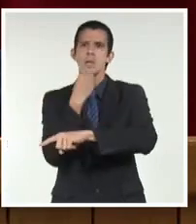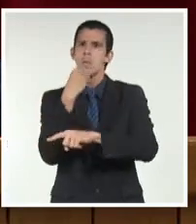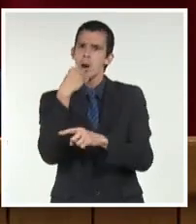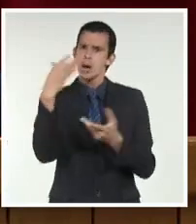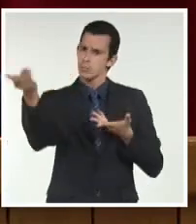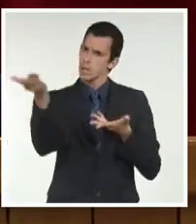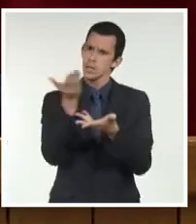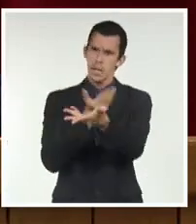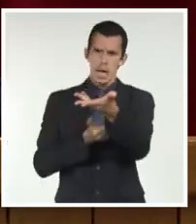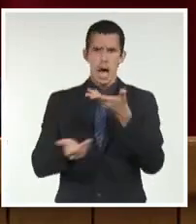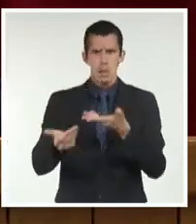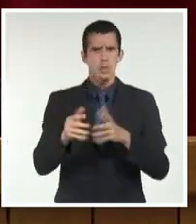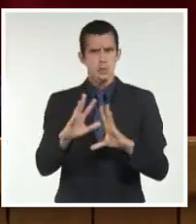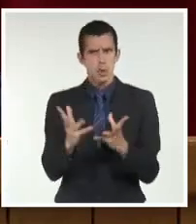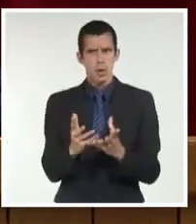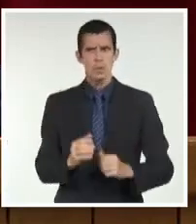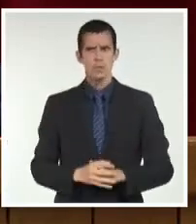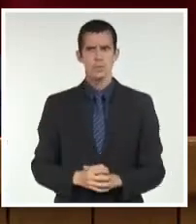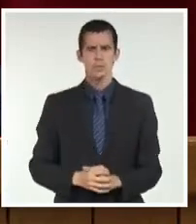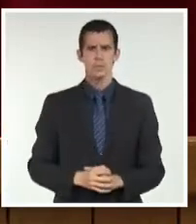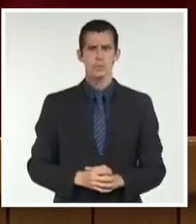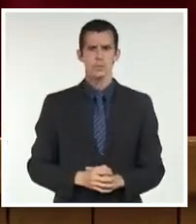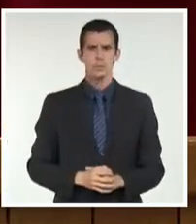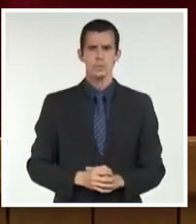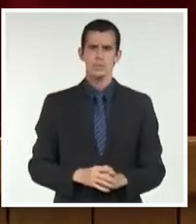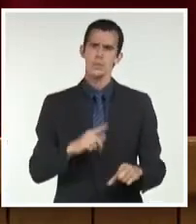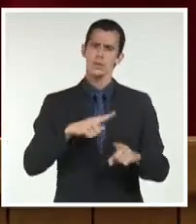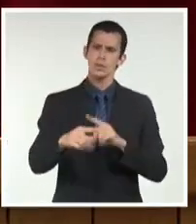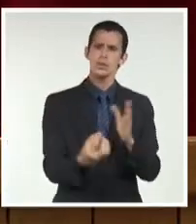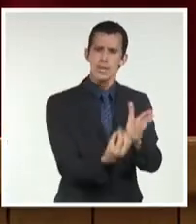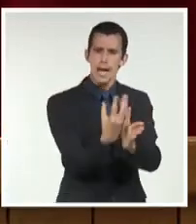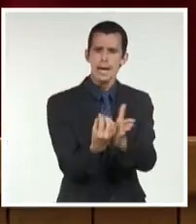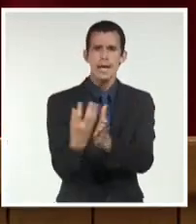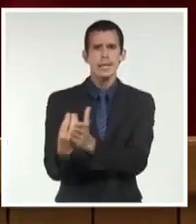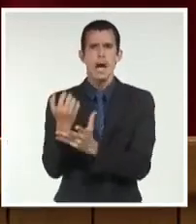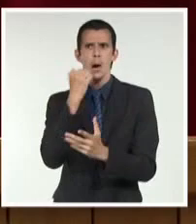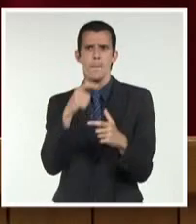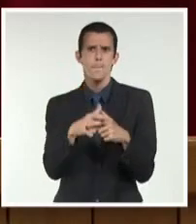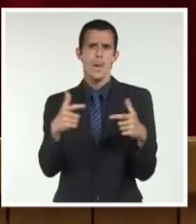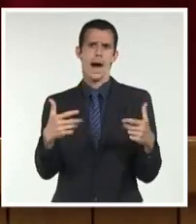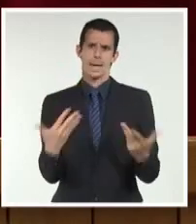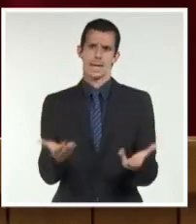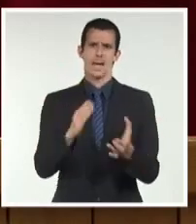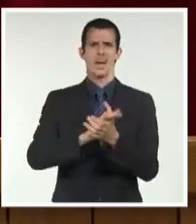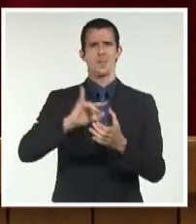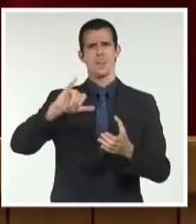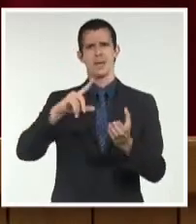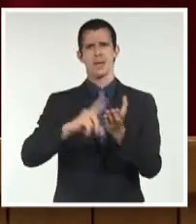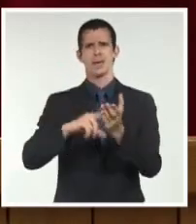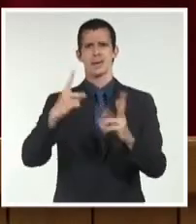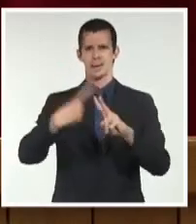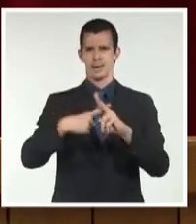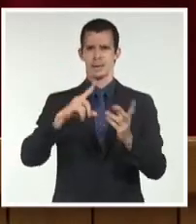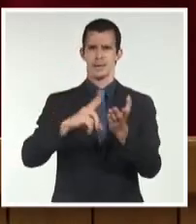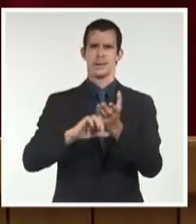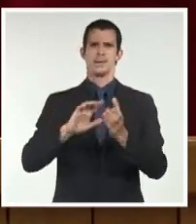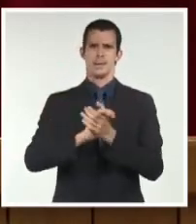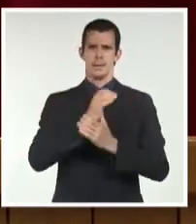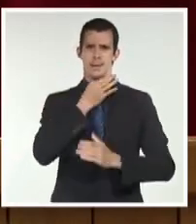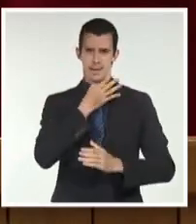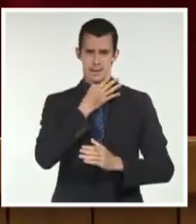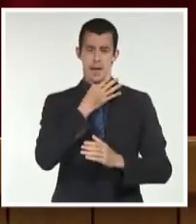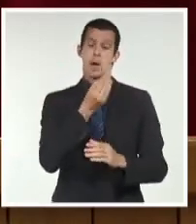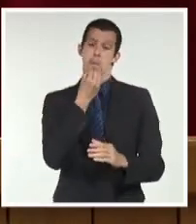no comercial. Todo ello debe permitirnos incrementar gradualmente los aprovisionamientos de bienes y